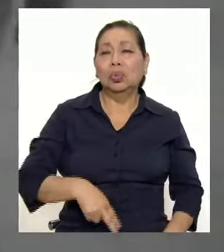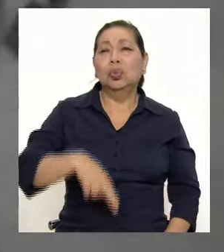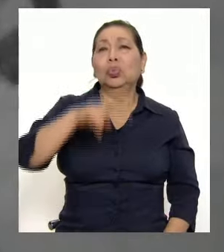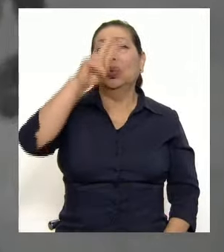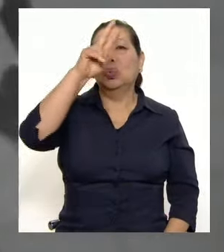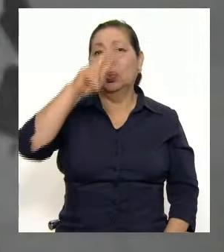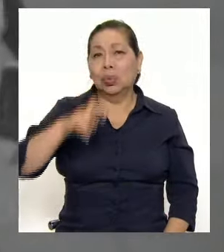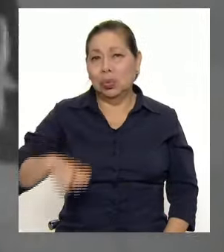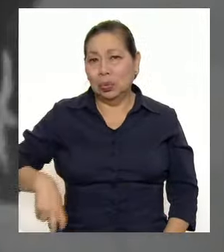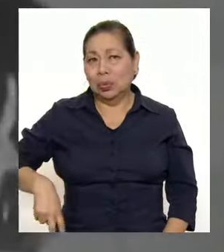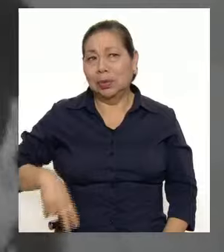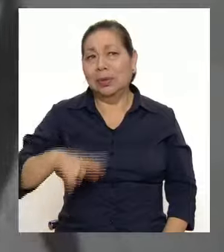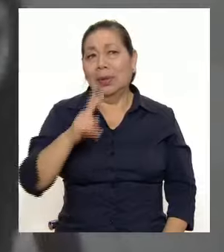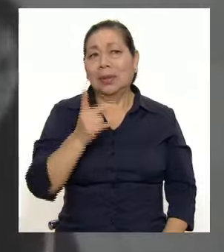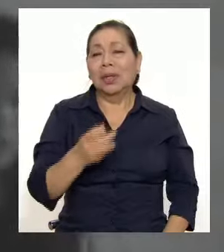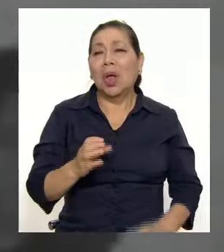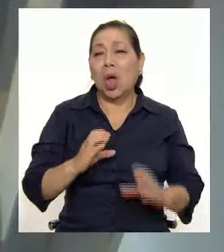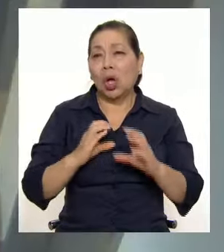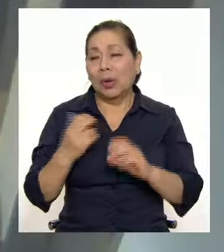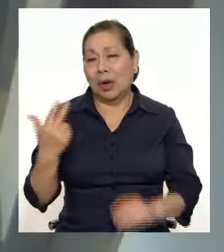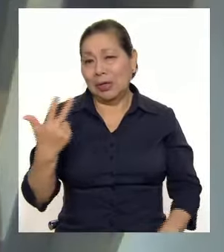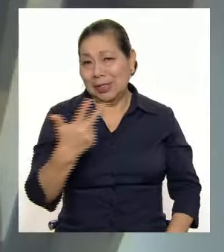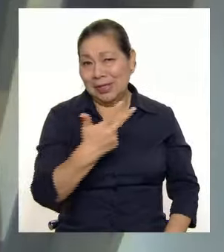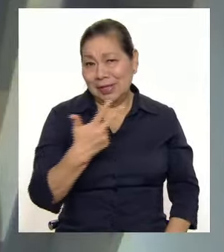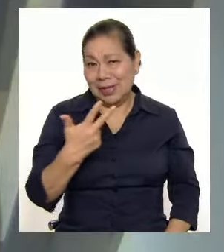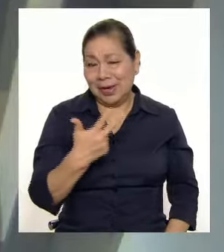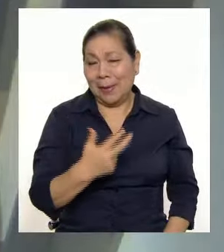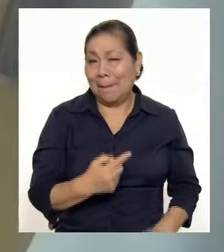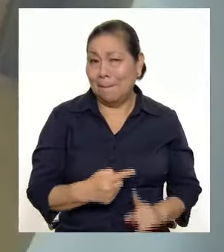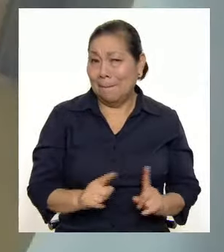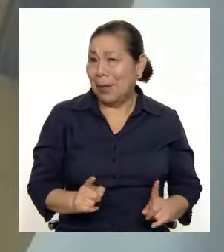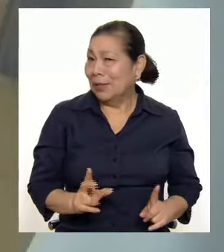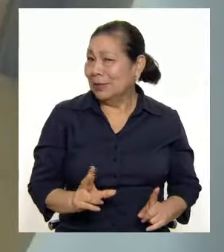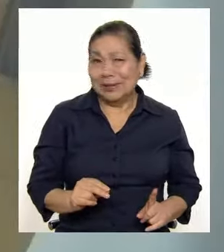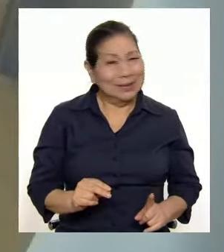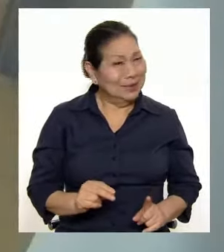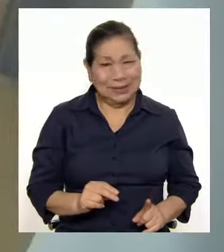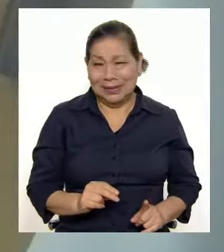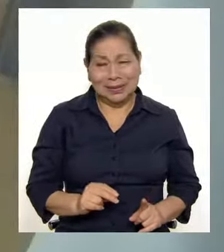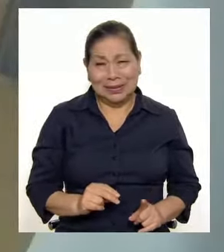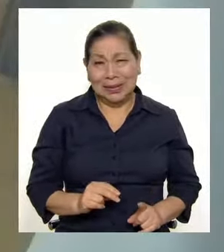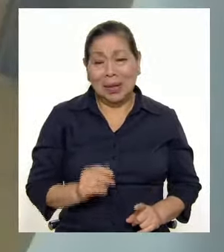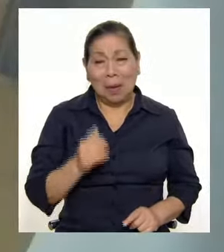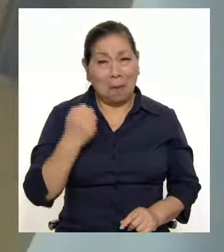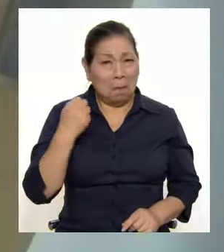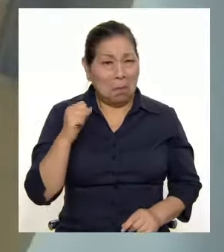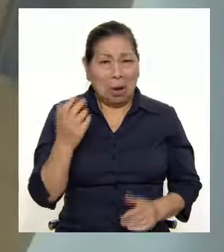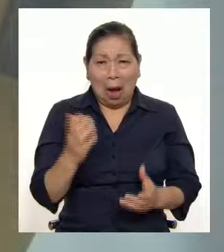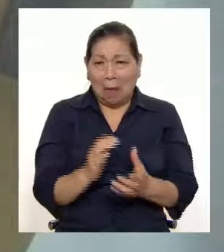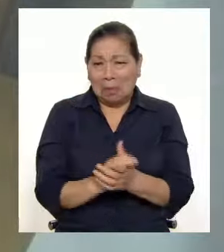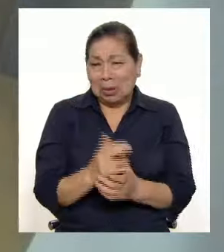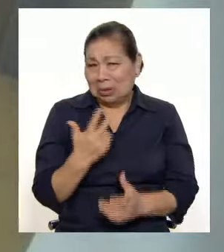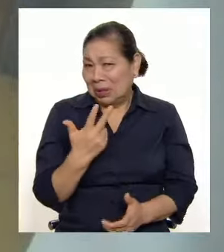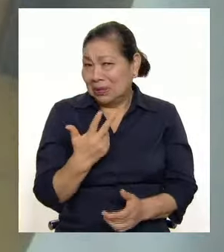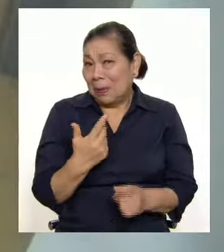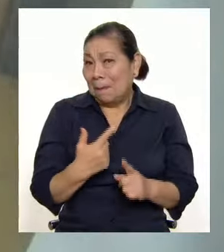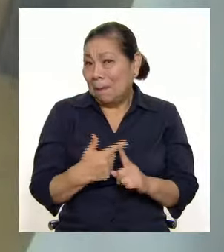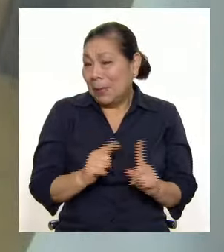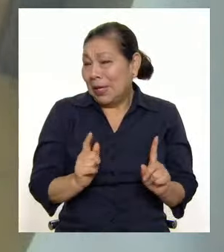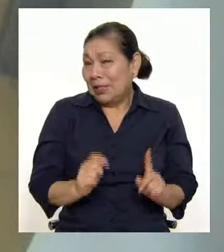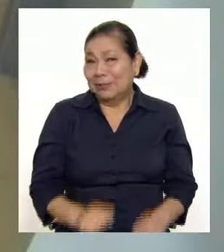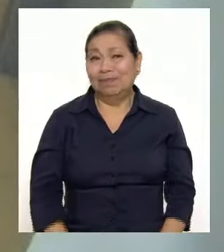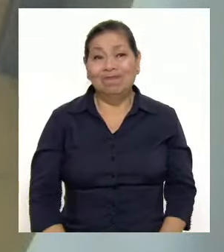y bajaban escaleras mientras conversaban. Aparentemente no sería más que un viaje entre amigos. Sin